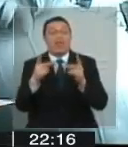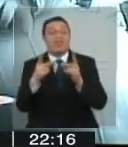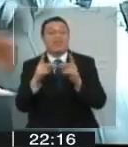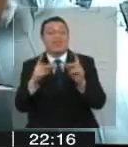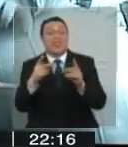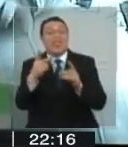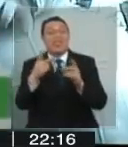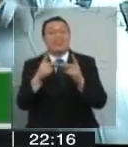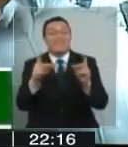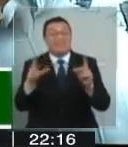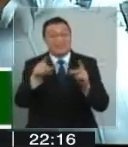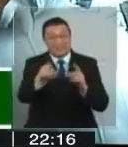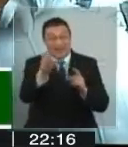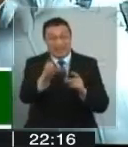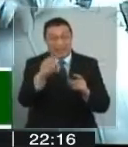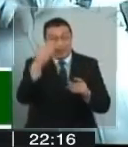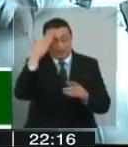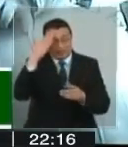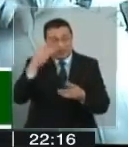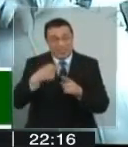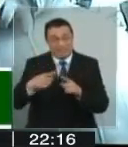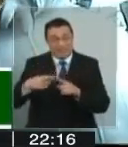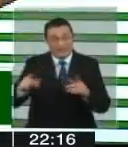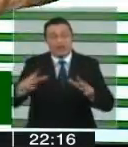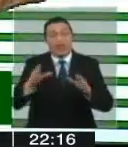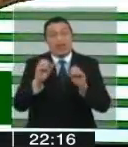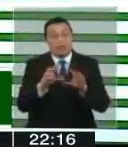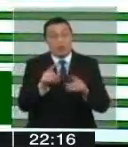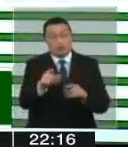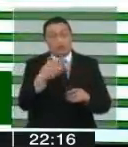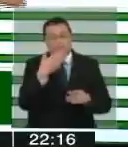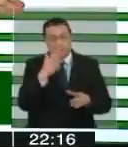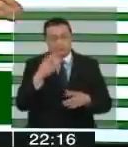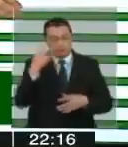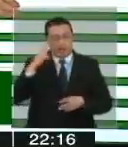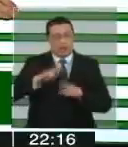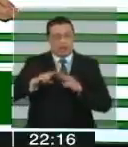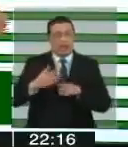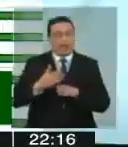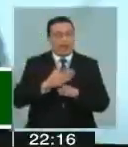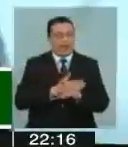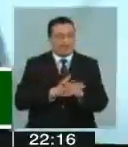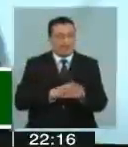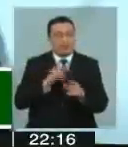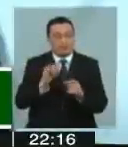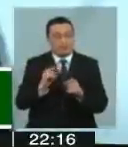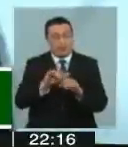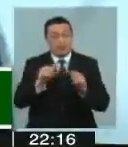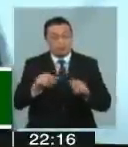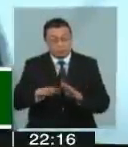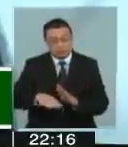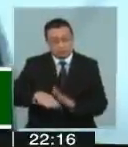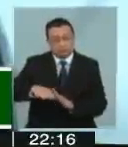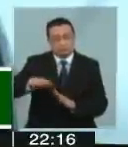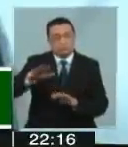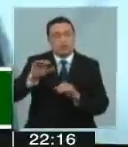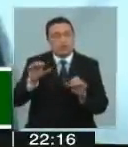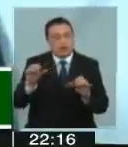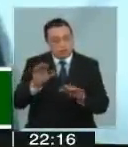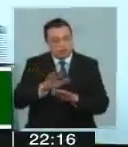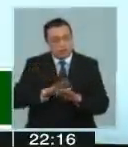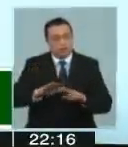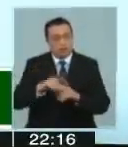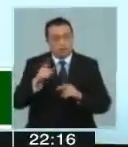que también, tú ya lo mencionabas un poco antes, te preparó para recibirlo, pero luego además me imagino para criarlo. No, es